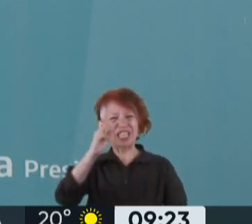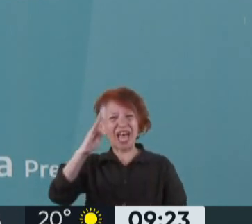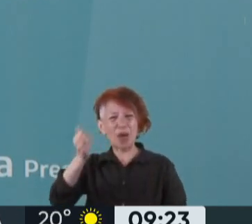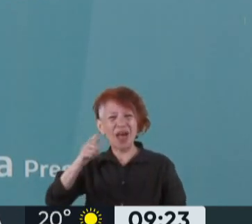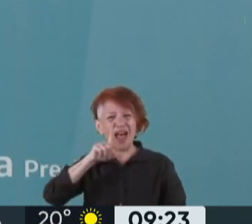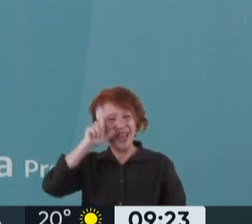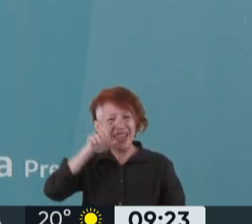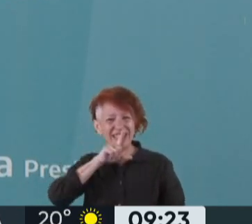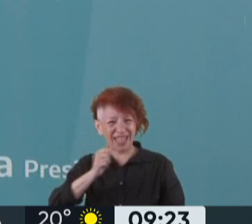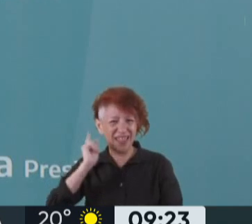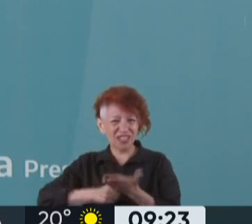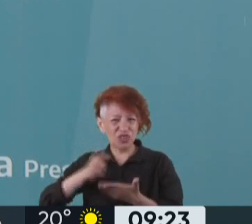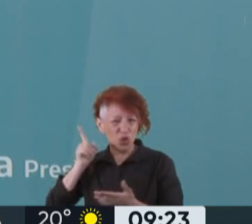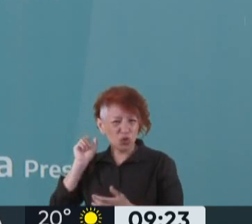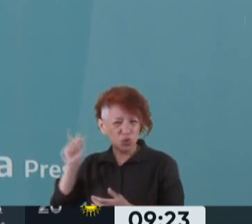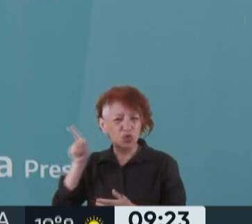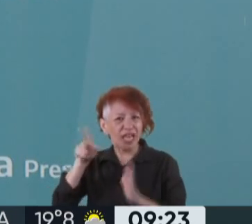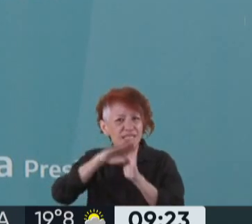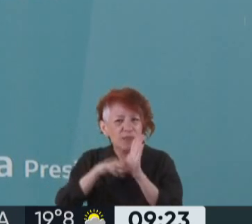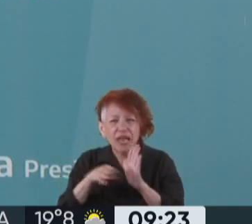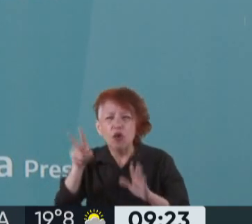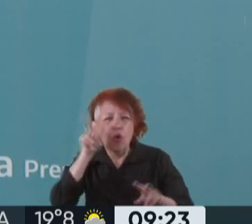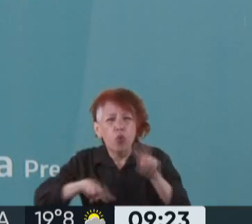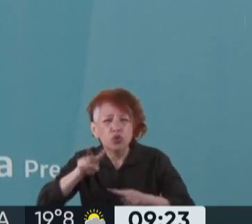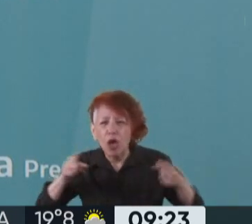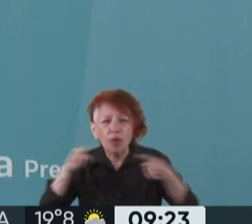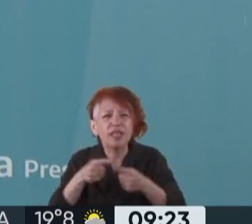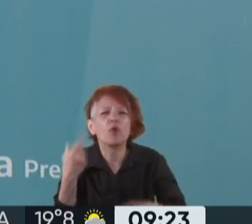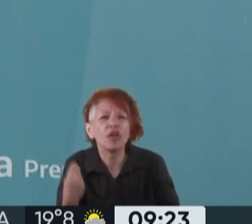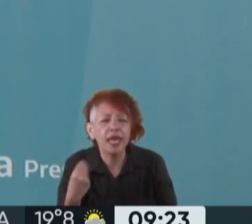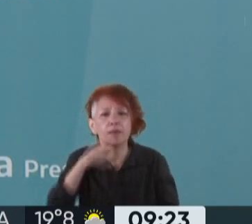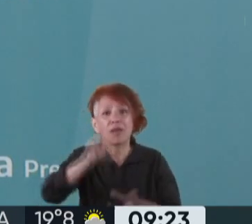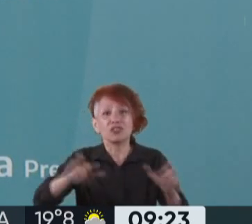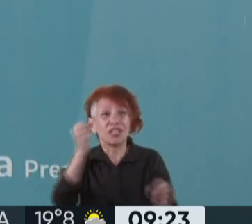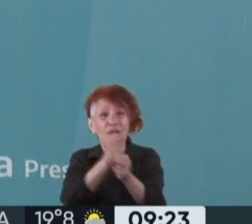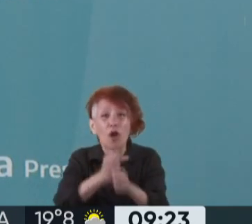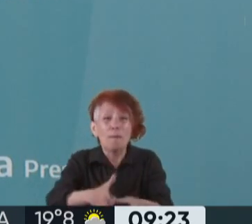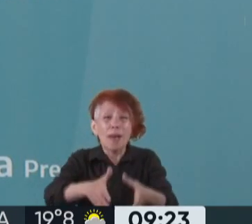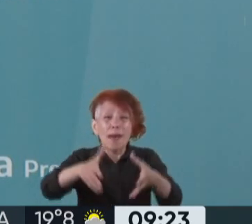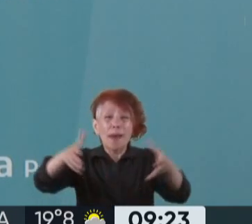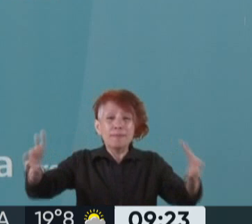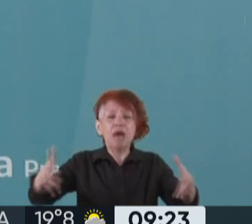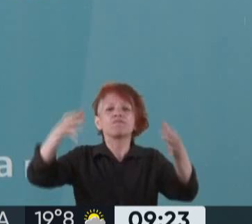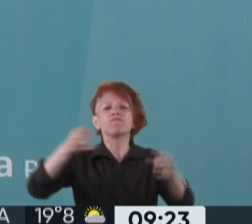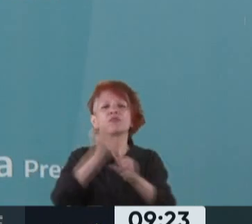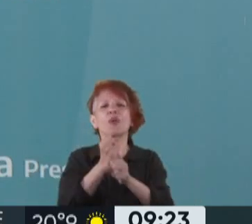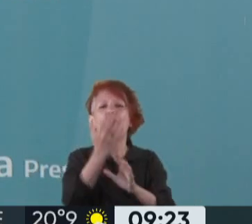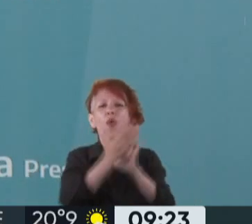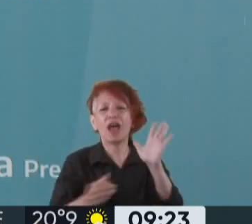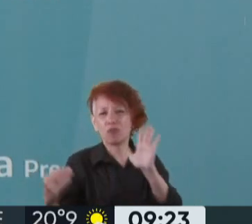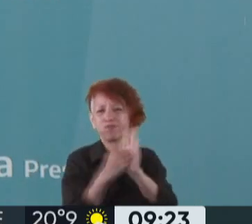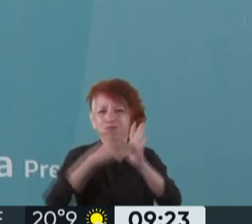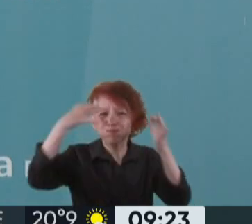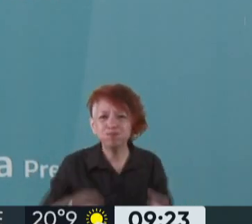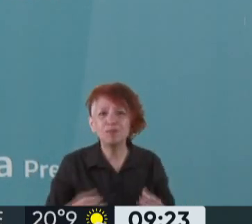esta política lo que hace es tratar de que el mayor universo de trabajadores esté en blanco y esté registrado, porque esto les